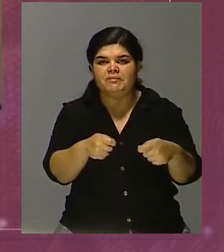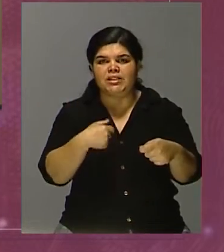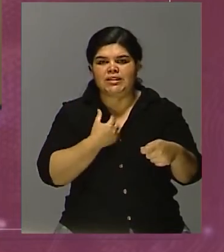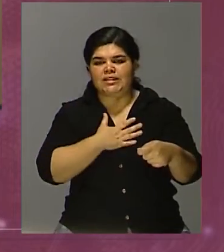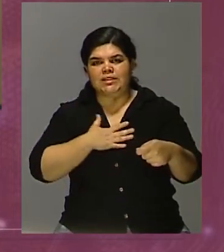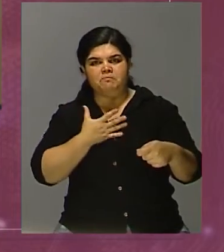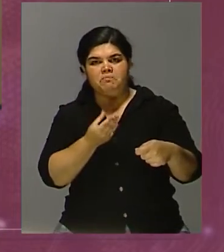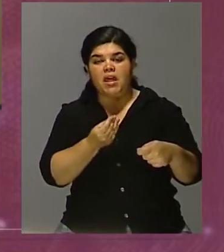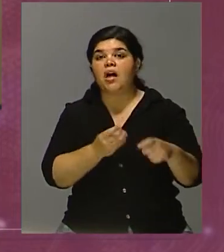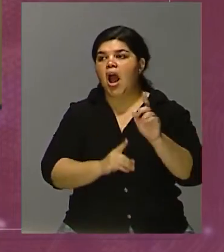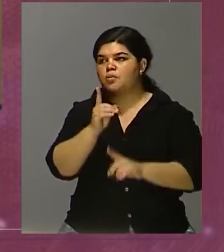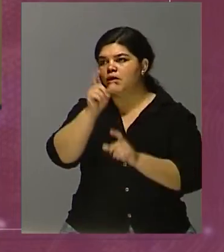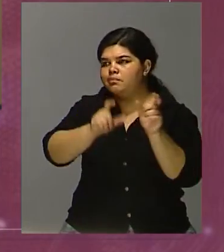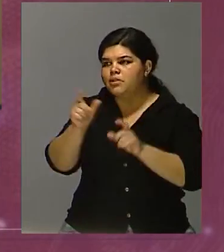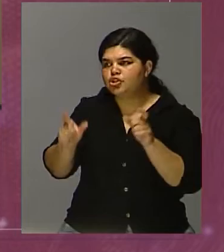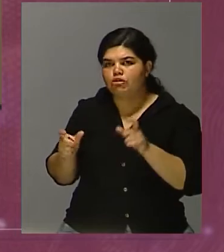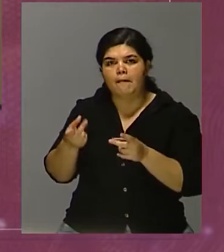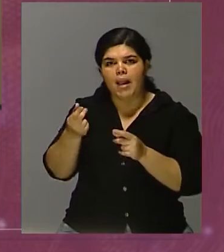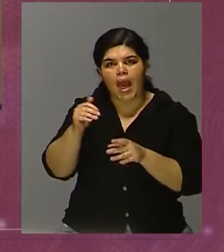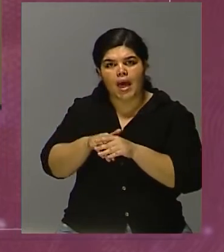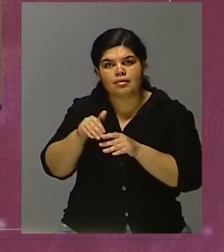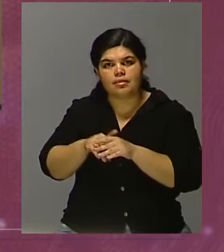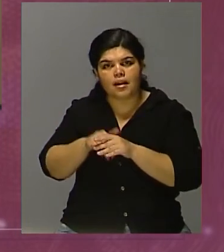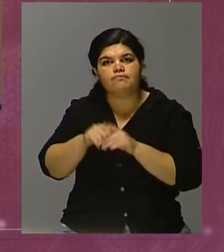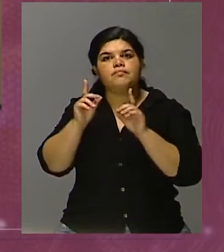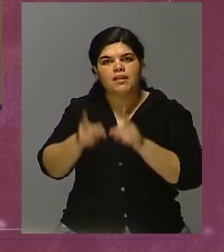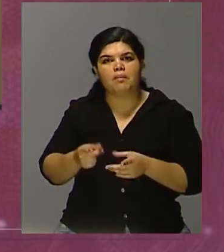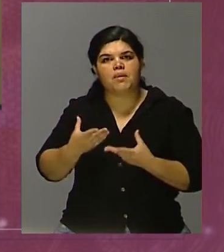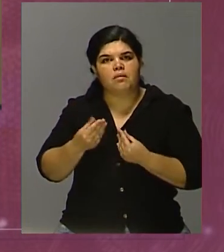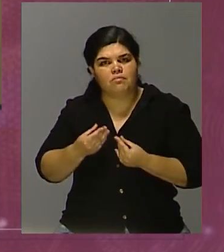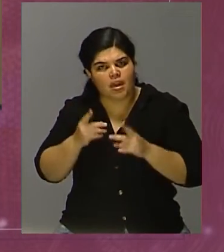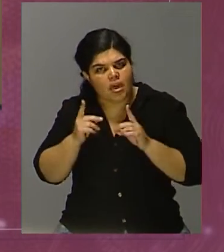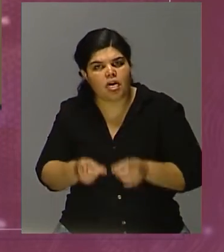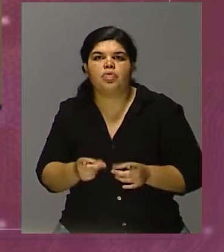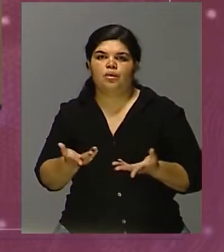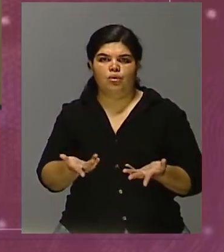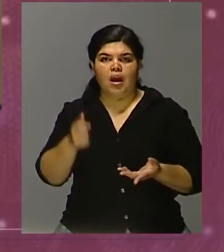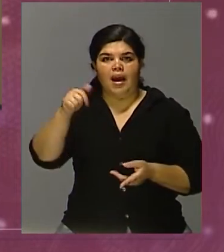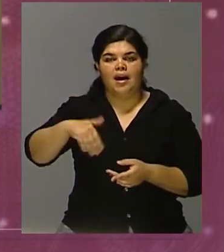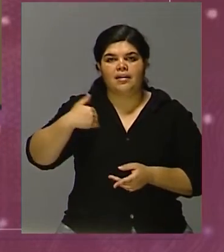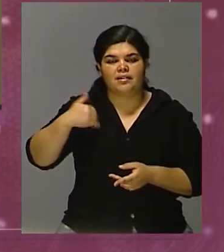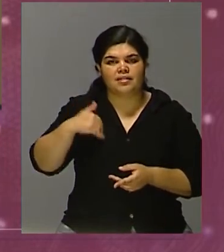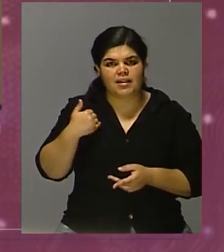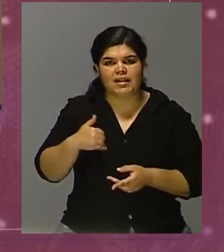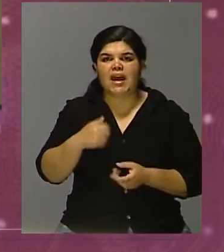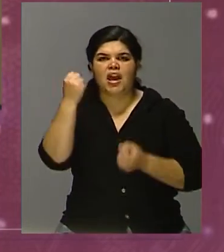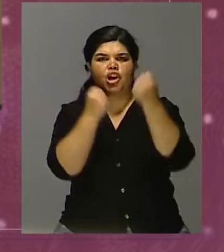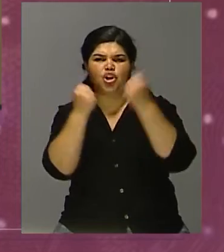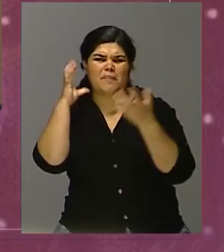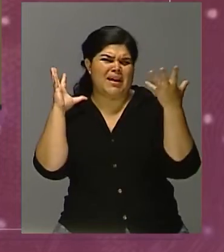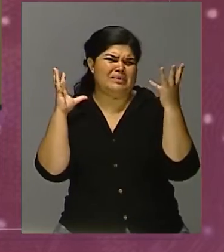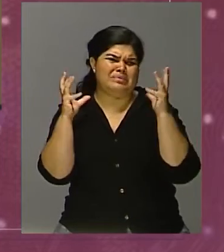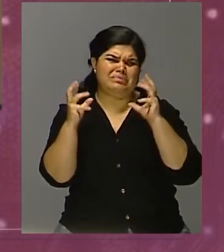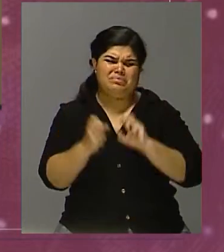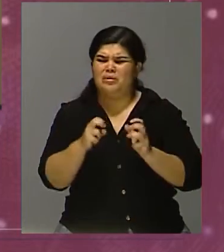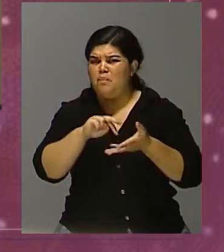tengo un dinero, no sé cómo invertirlo, tengo miedo también porque hay una situación en Argentina económica que de alguna manera nos marca, teniendo en